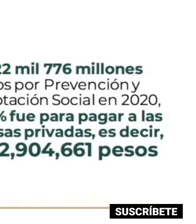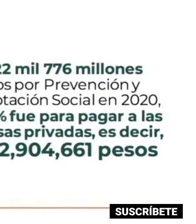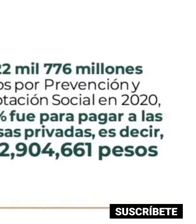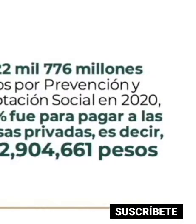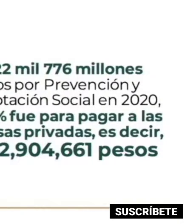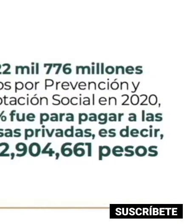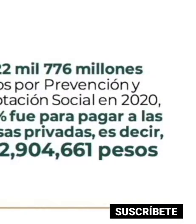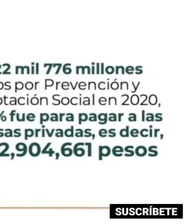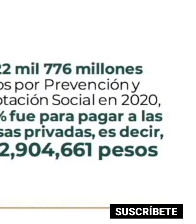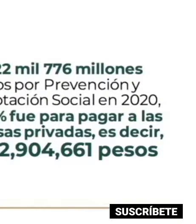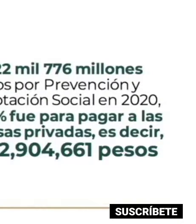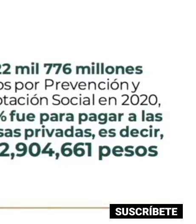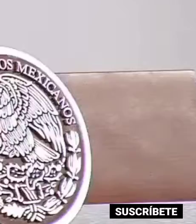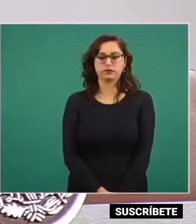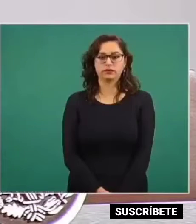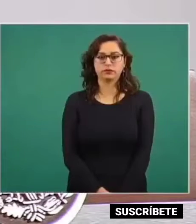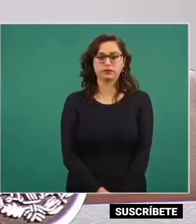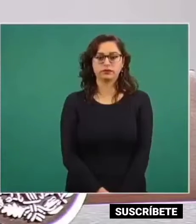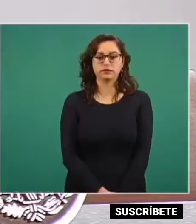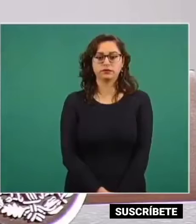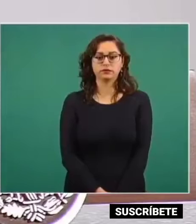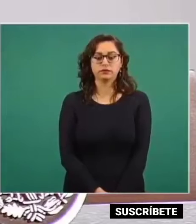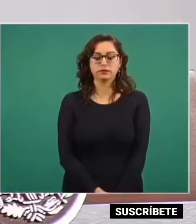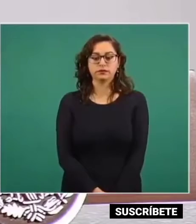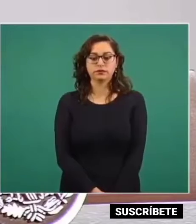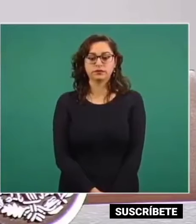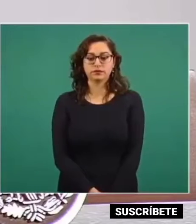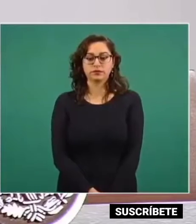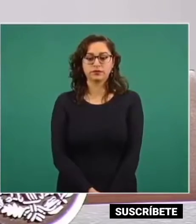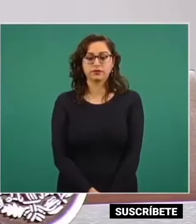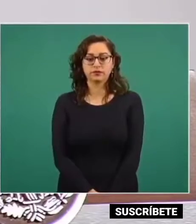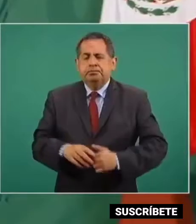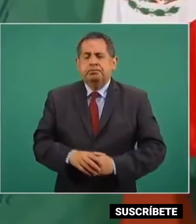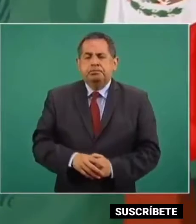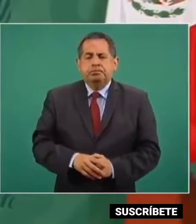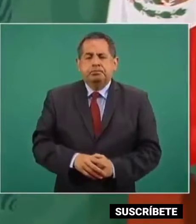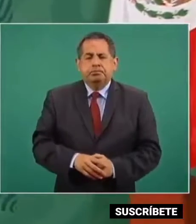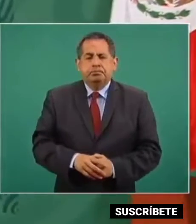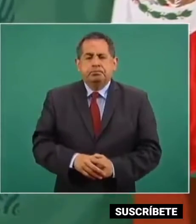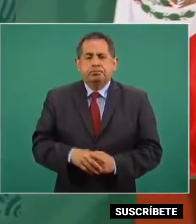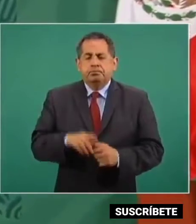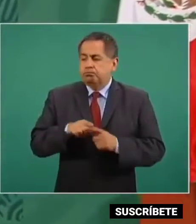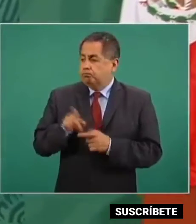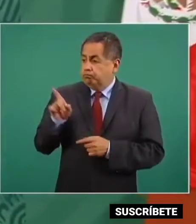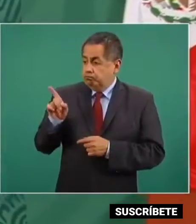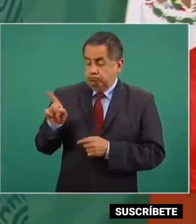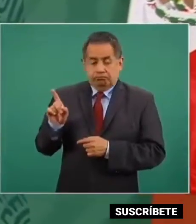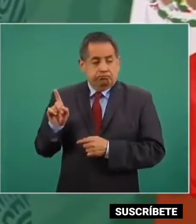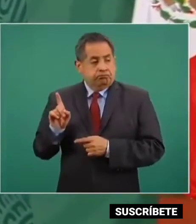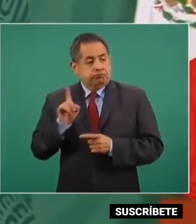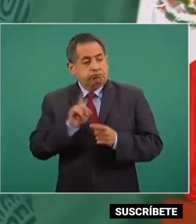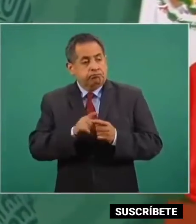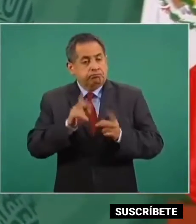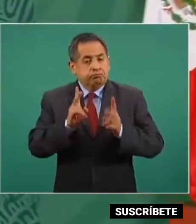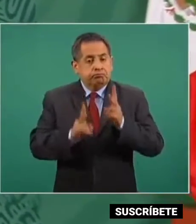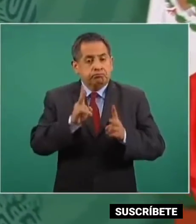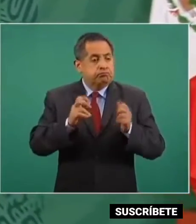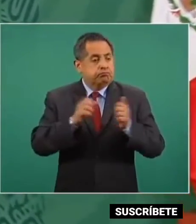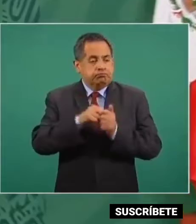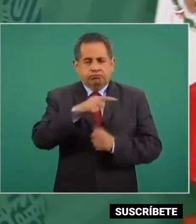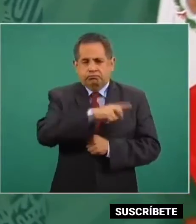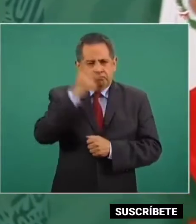2036 o 2037. Que se hable con los